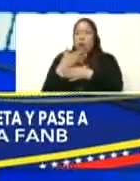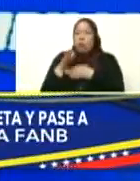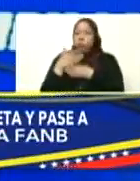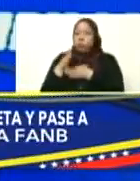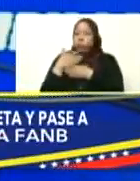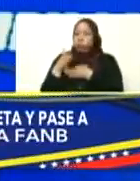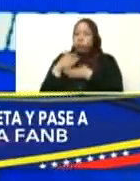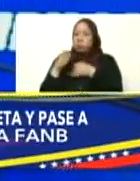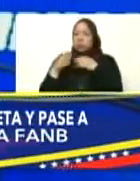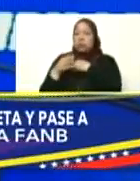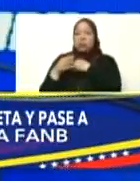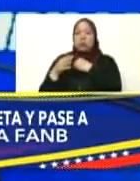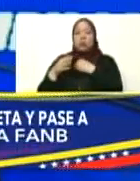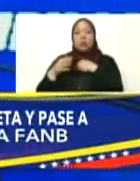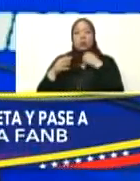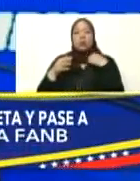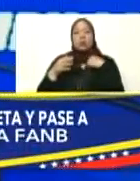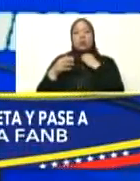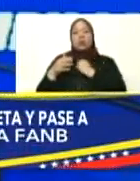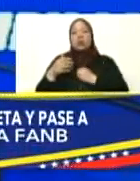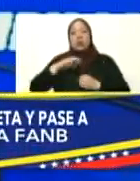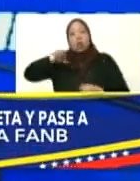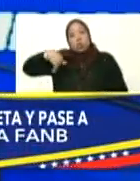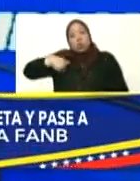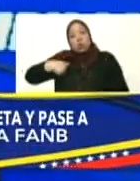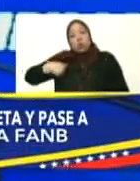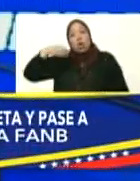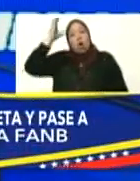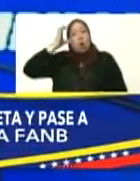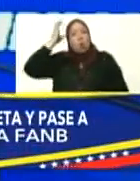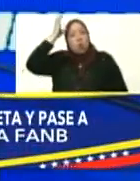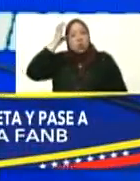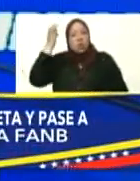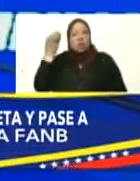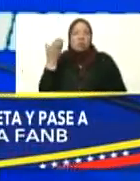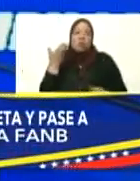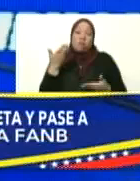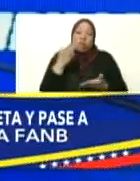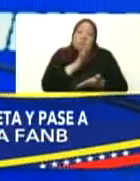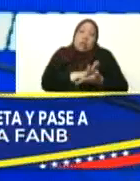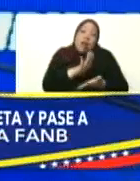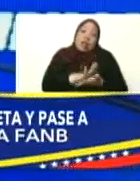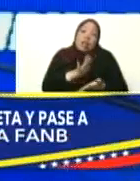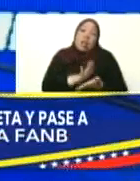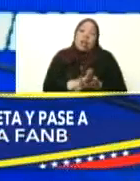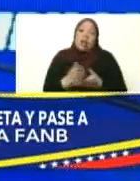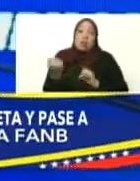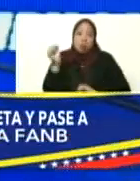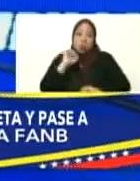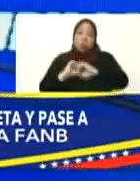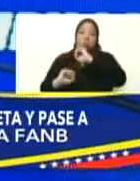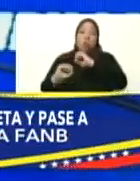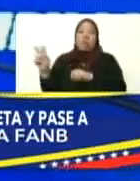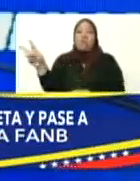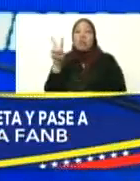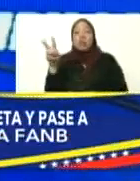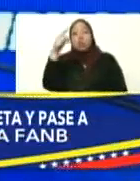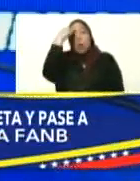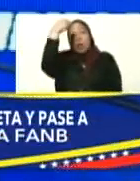si nuestra conciencia reinaba la tranquilidad del deber cumplido con el heroico pueblo de